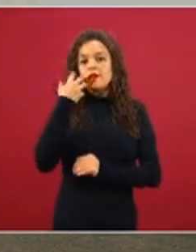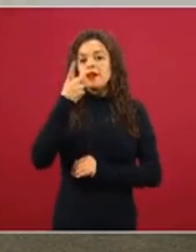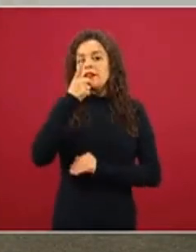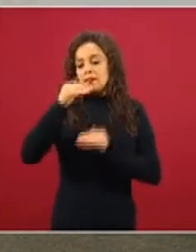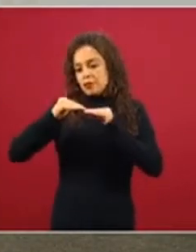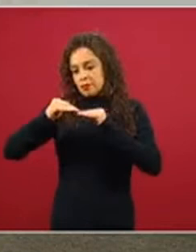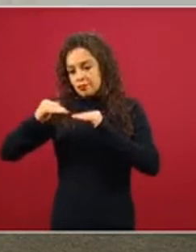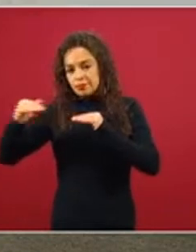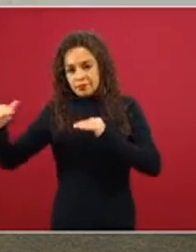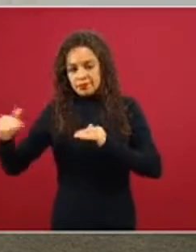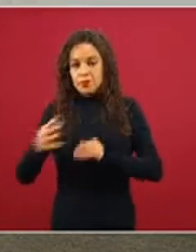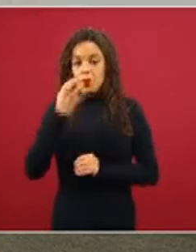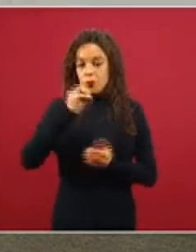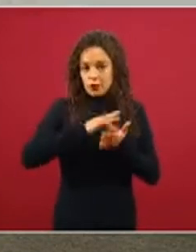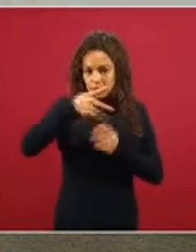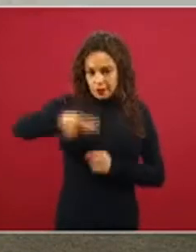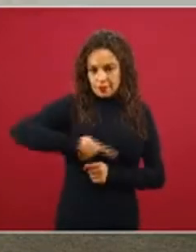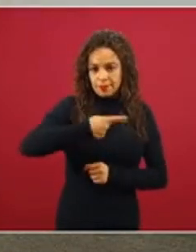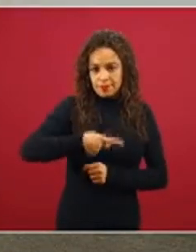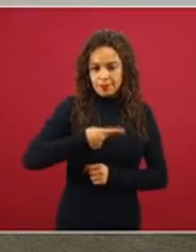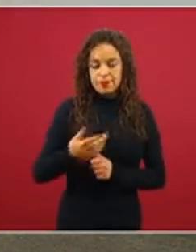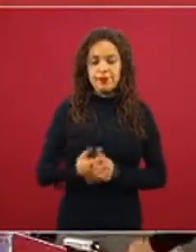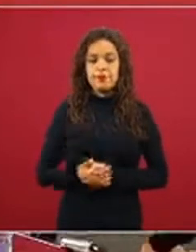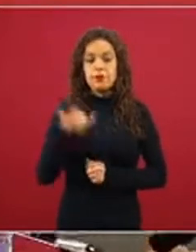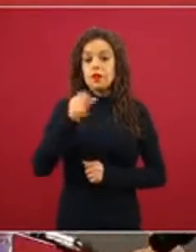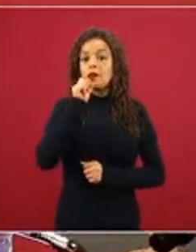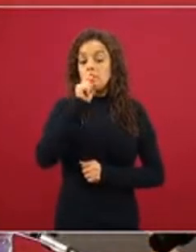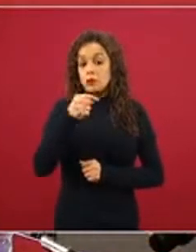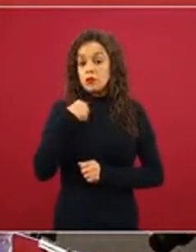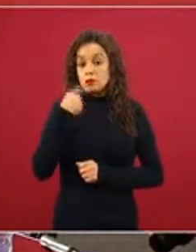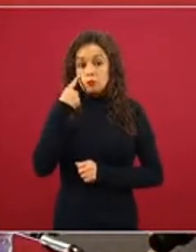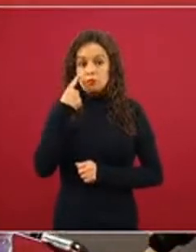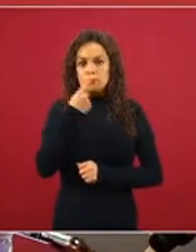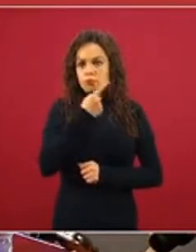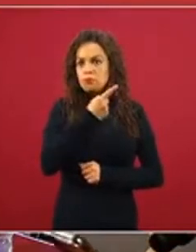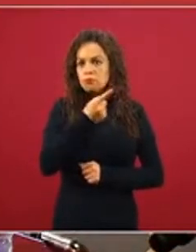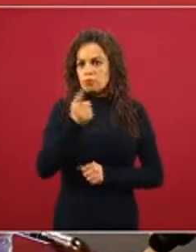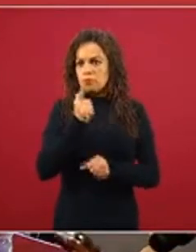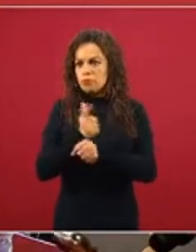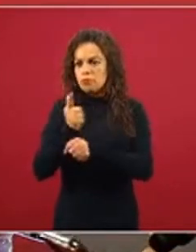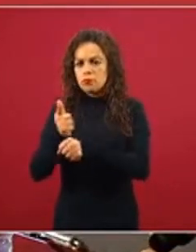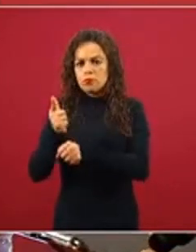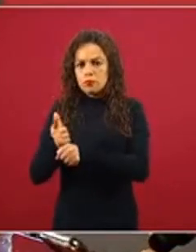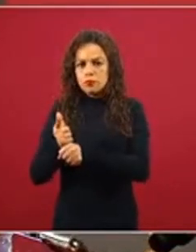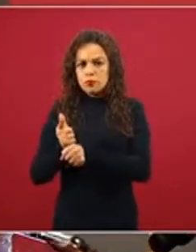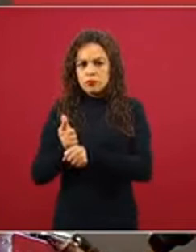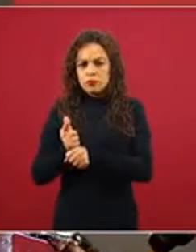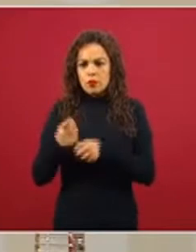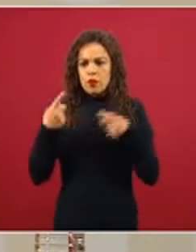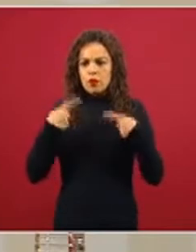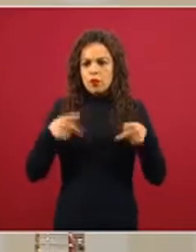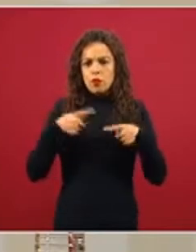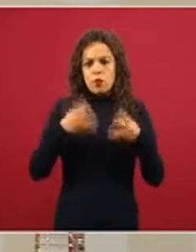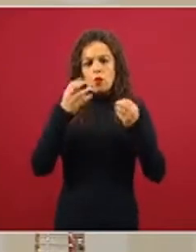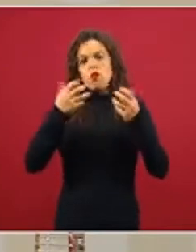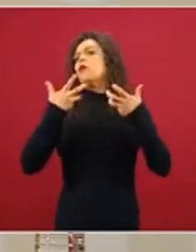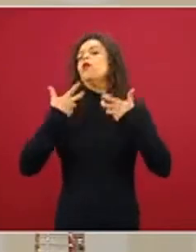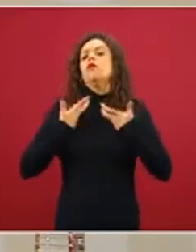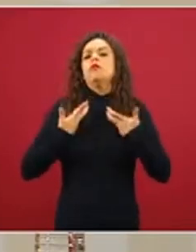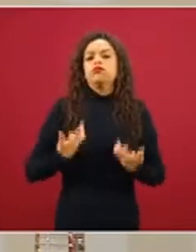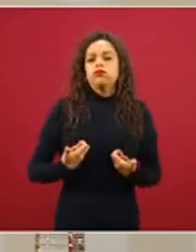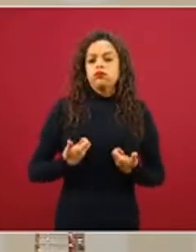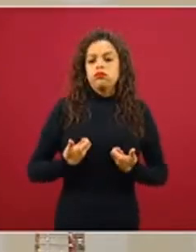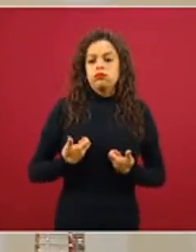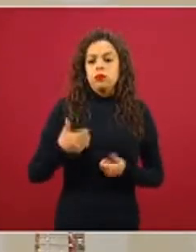cierto, también noté que a algunas personas les causó mucha angustia 6 y no 8